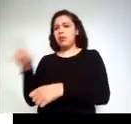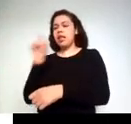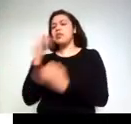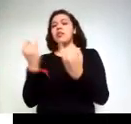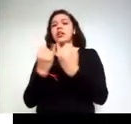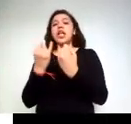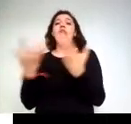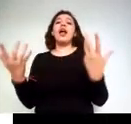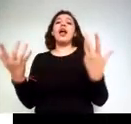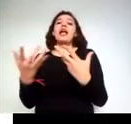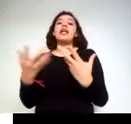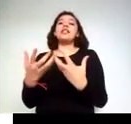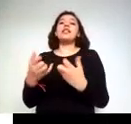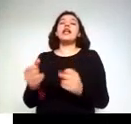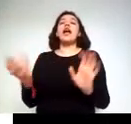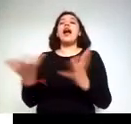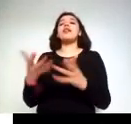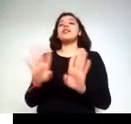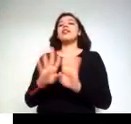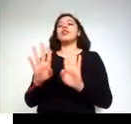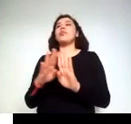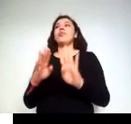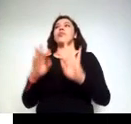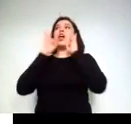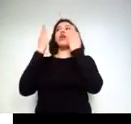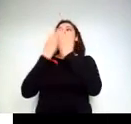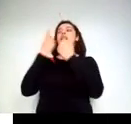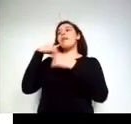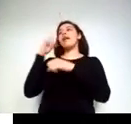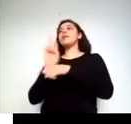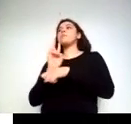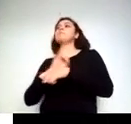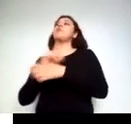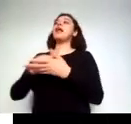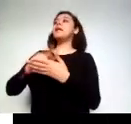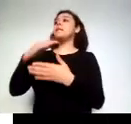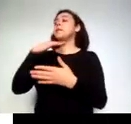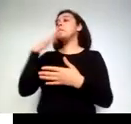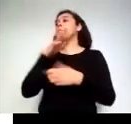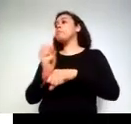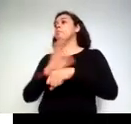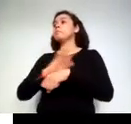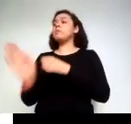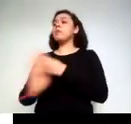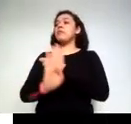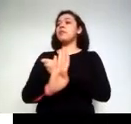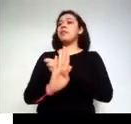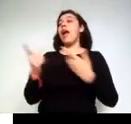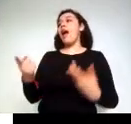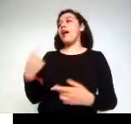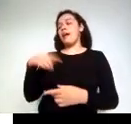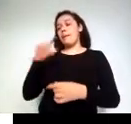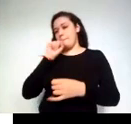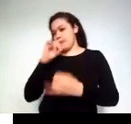estas instituciones de manera indirecta, quienes van a ver todo lo de la sanitización, lo de higiene y seguridad y los temas del IMSS. Ellos también